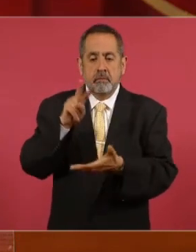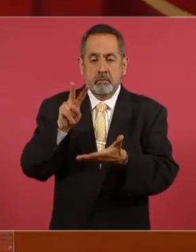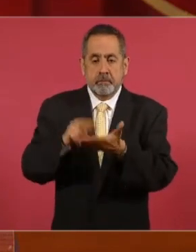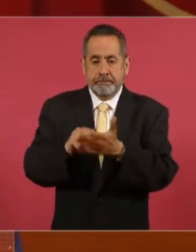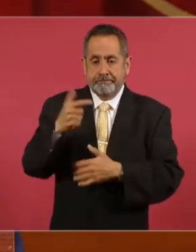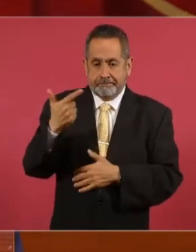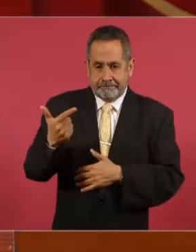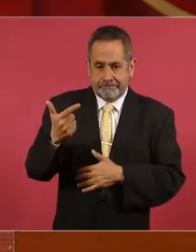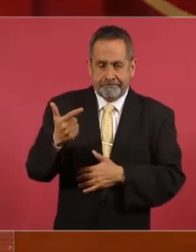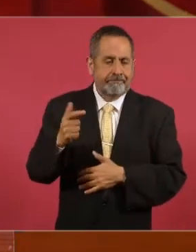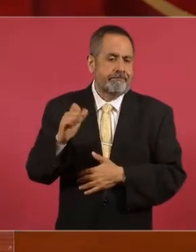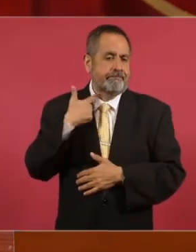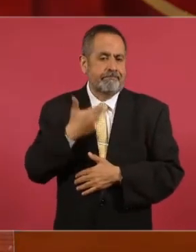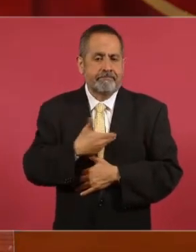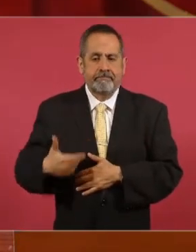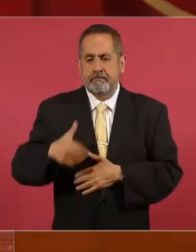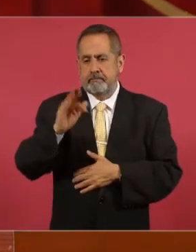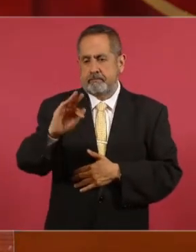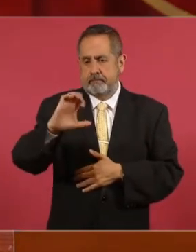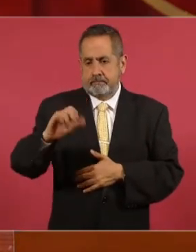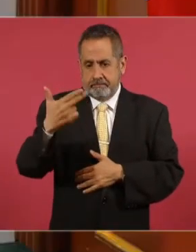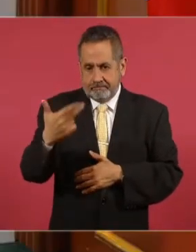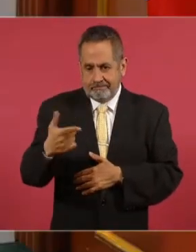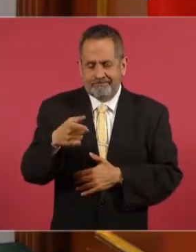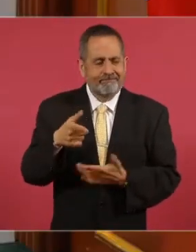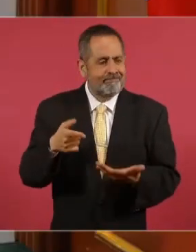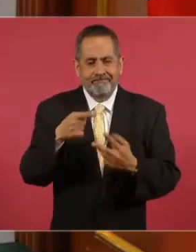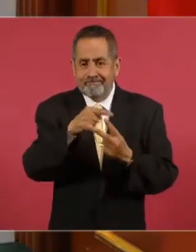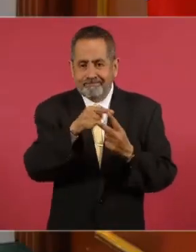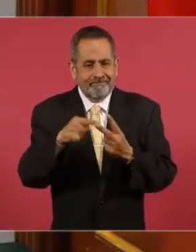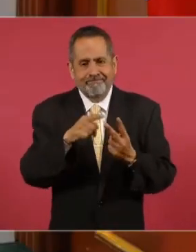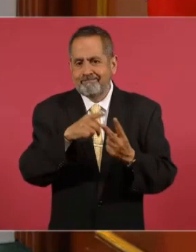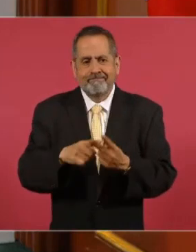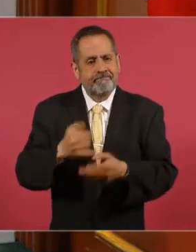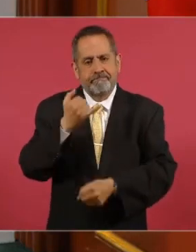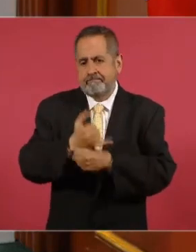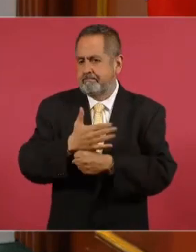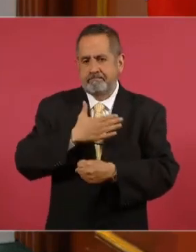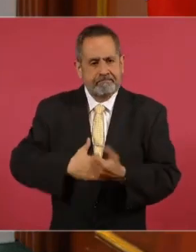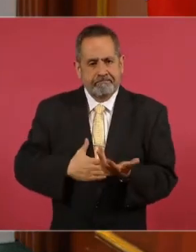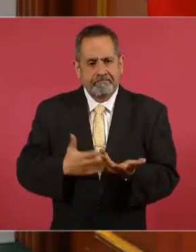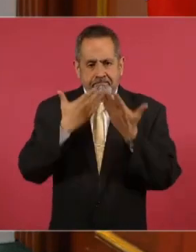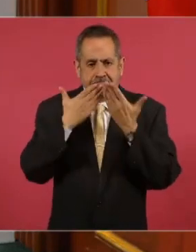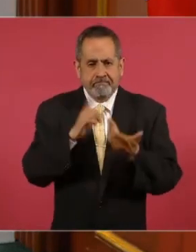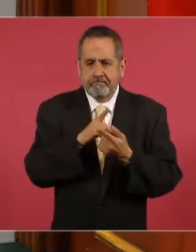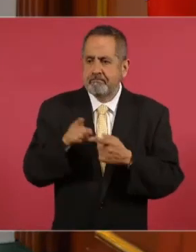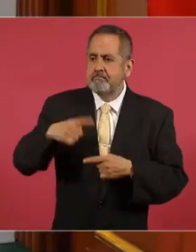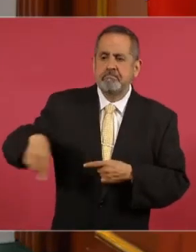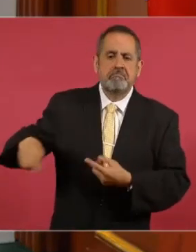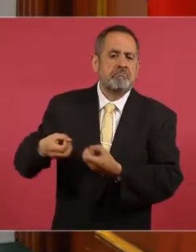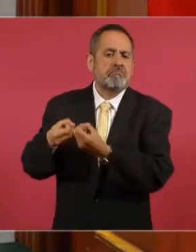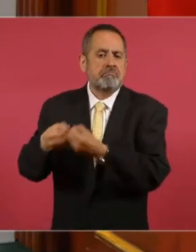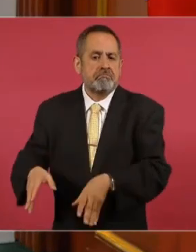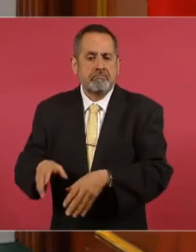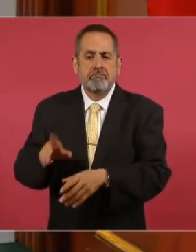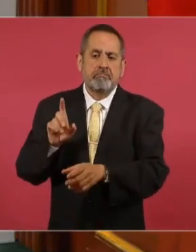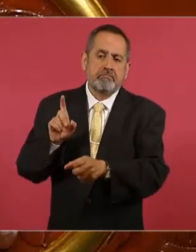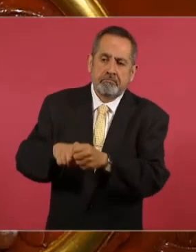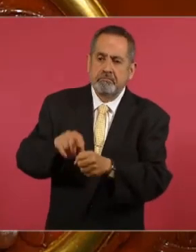Calderón, porque afectan injustamente a trabajadores del Seguro Social y del